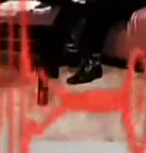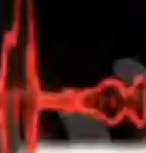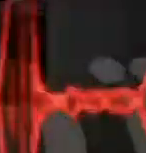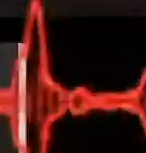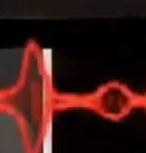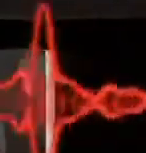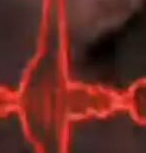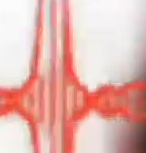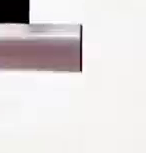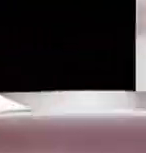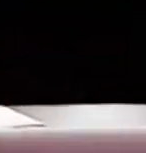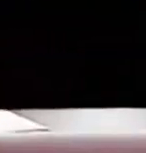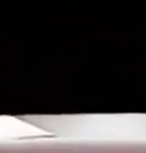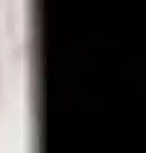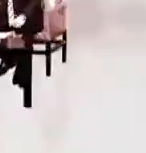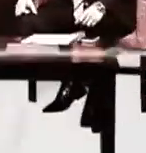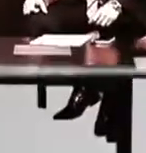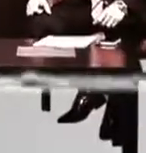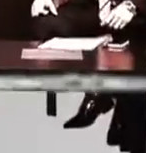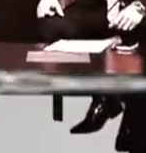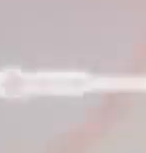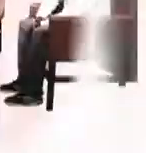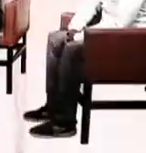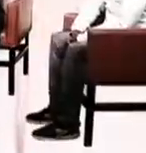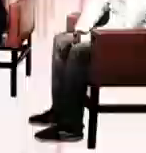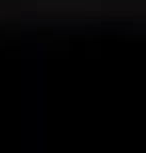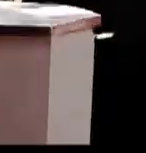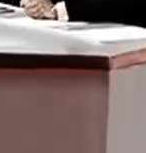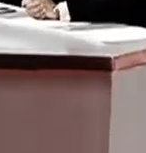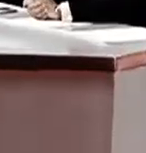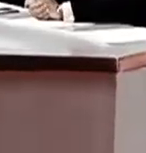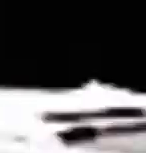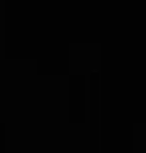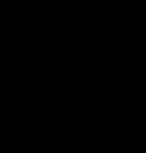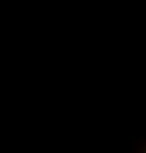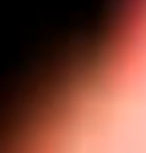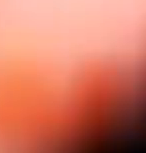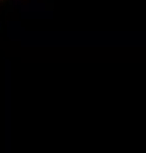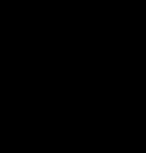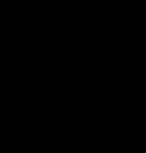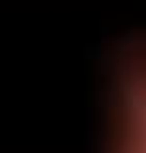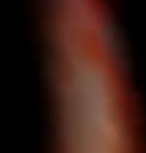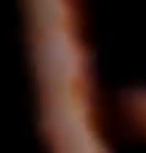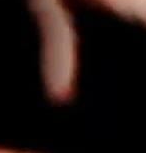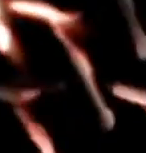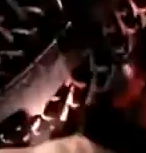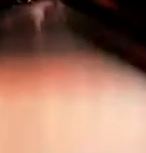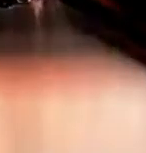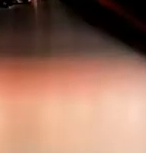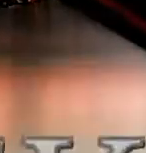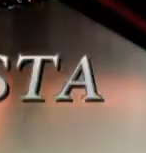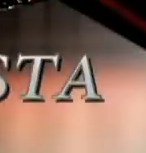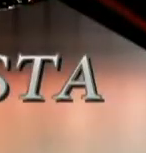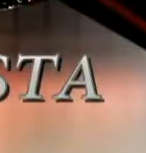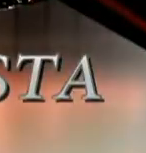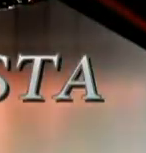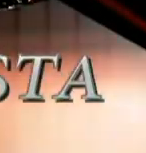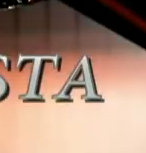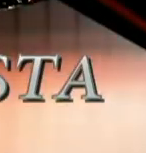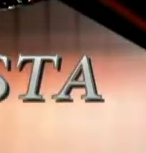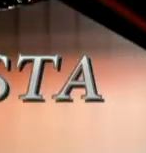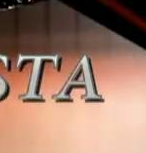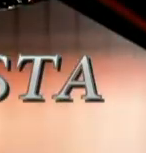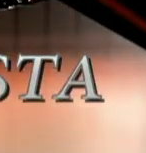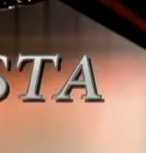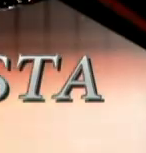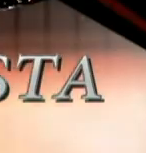Esta mañana nos da mucho gusto que esté aquí en el Estudio de México al Día. Esta mañana damos la bienvenida al Estudio de México al Día.